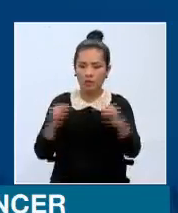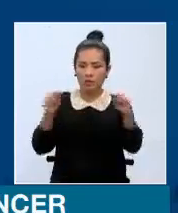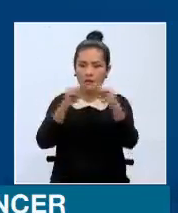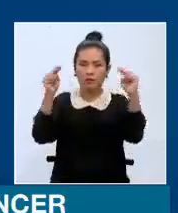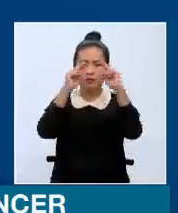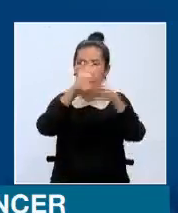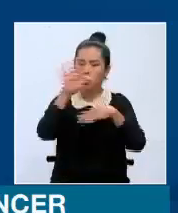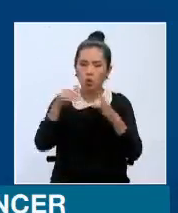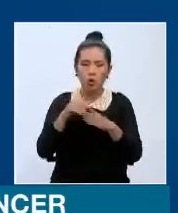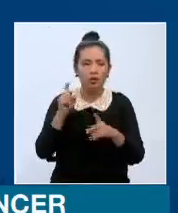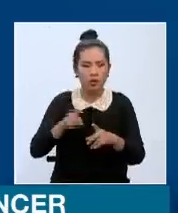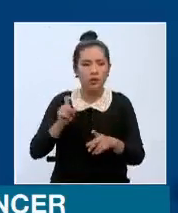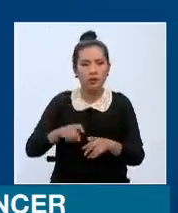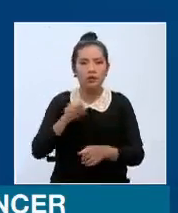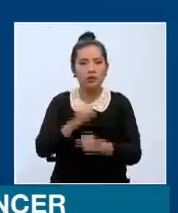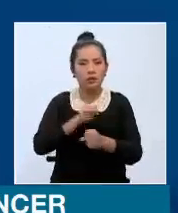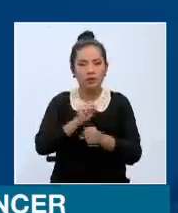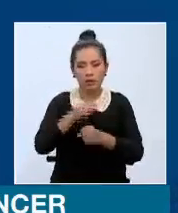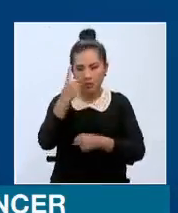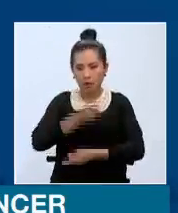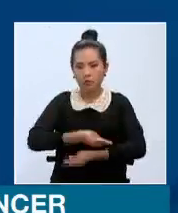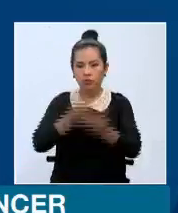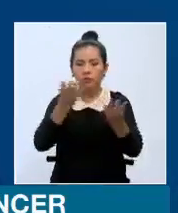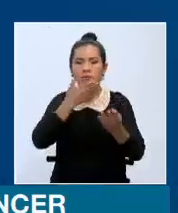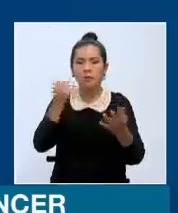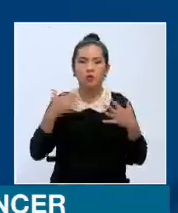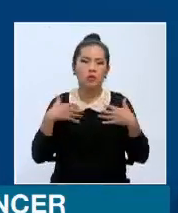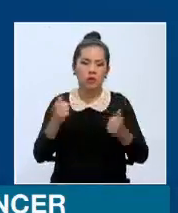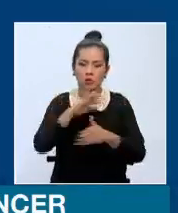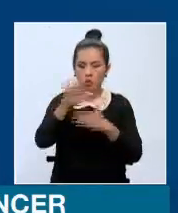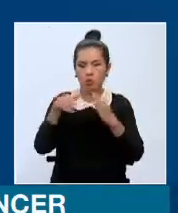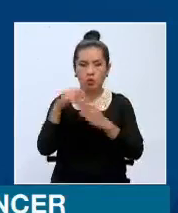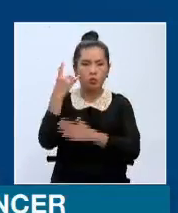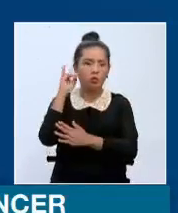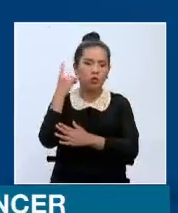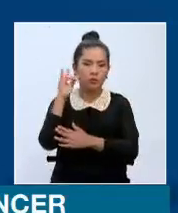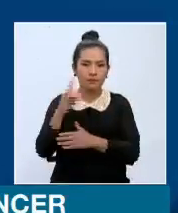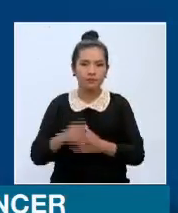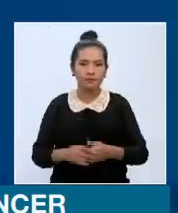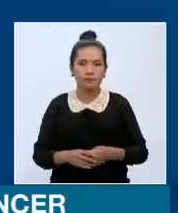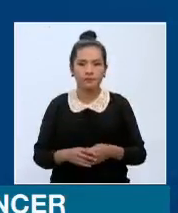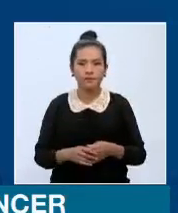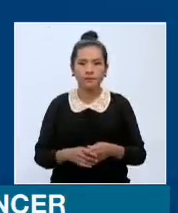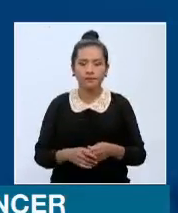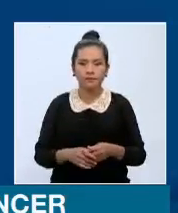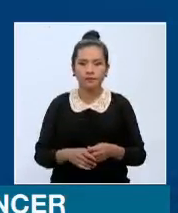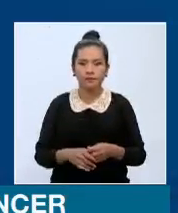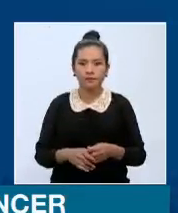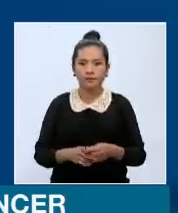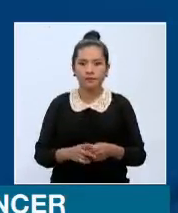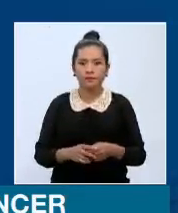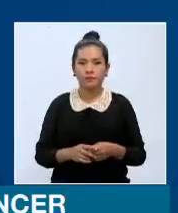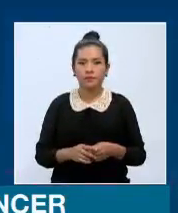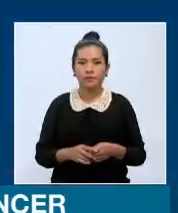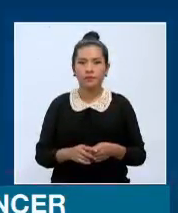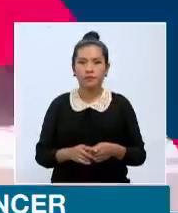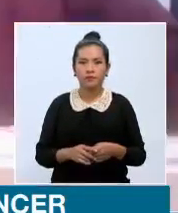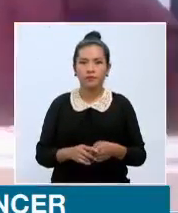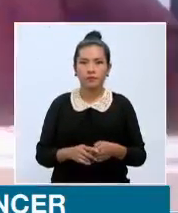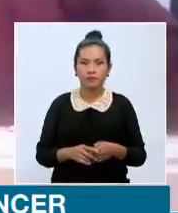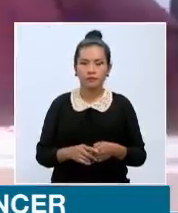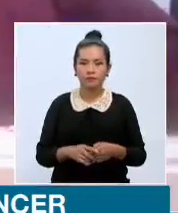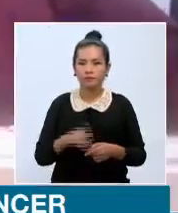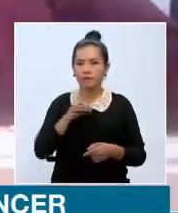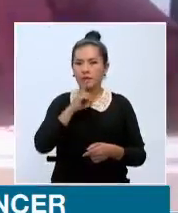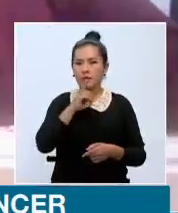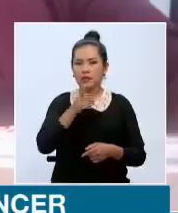tener una mejor salud para todos los bolivianos. Rosario, seguramente allá en Santa Cruz están